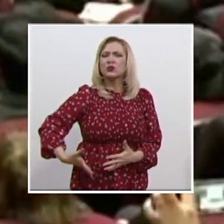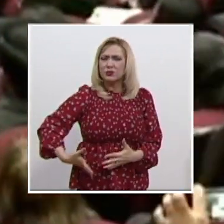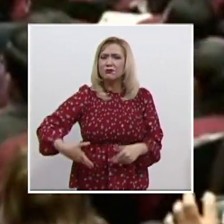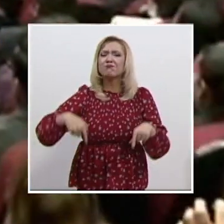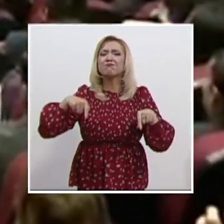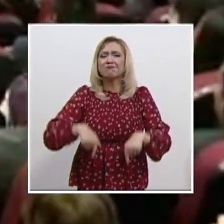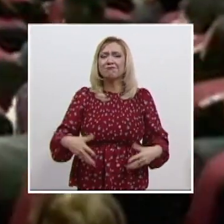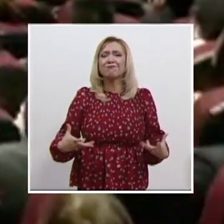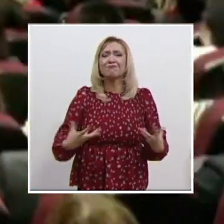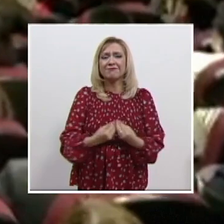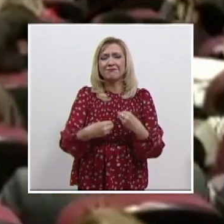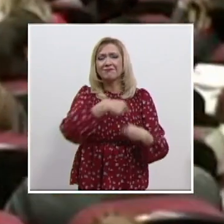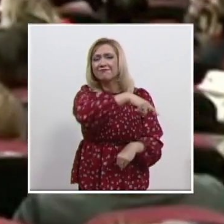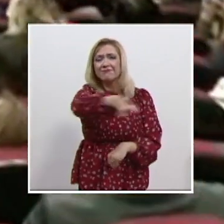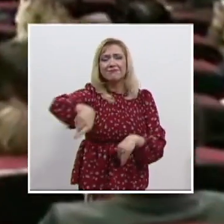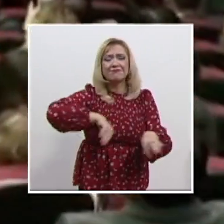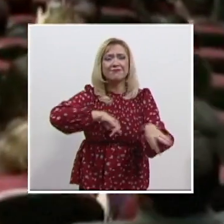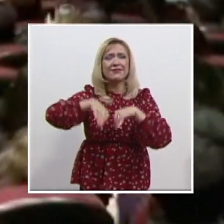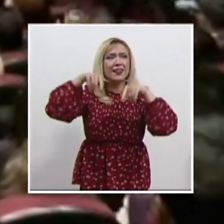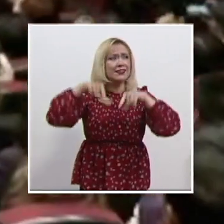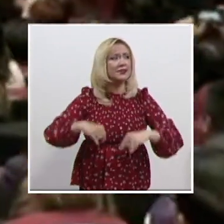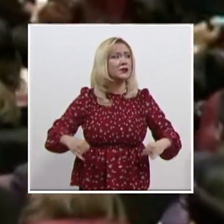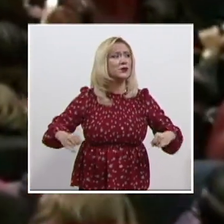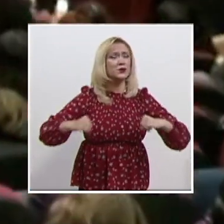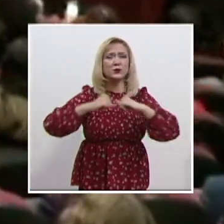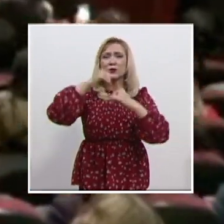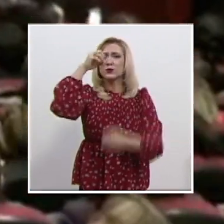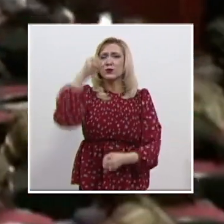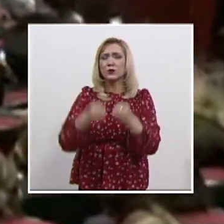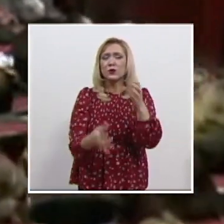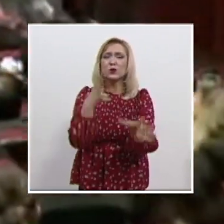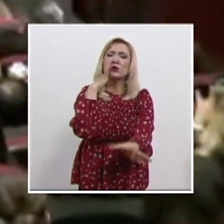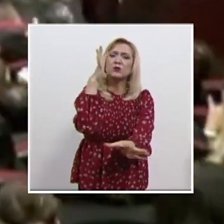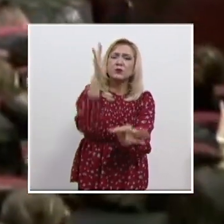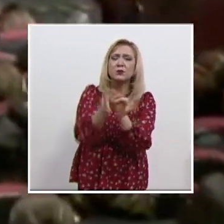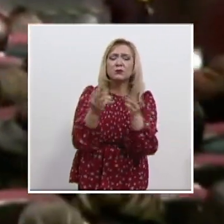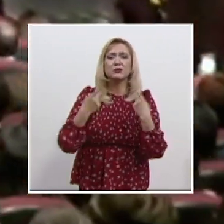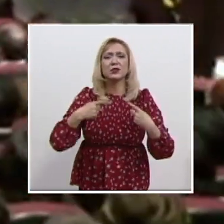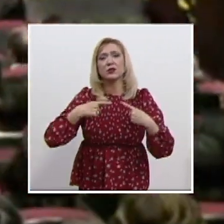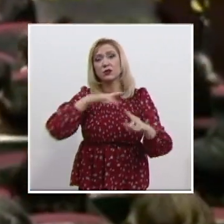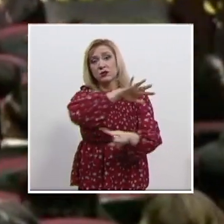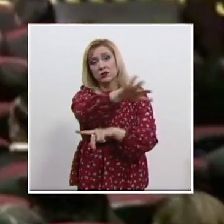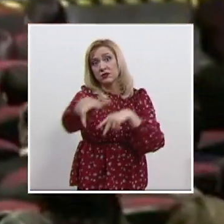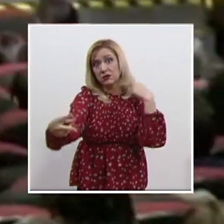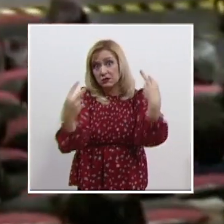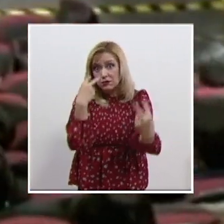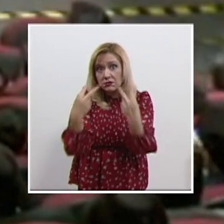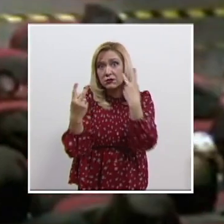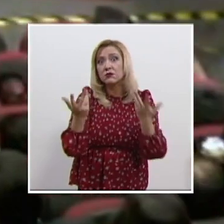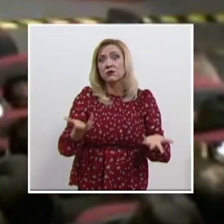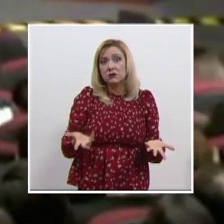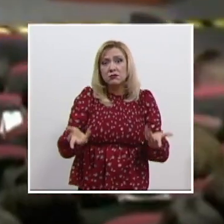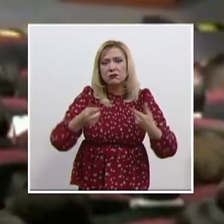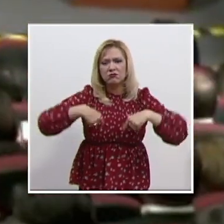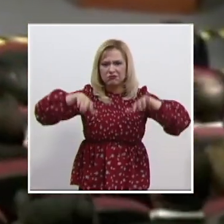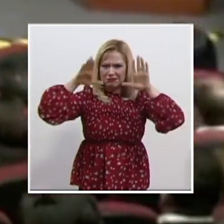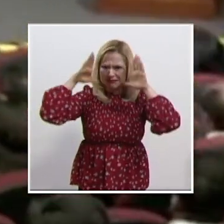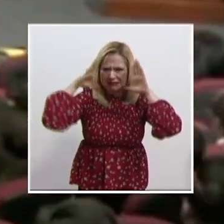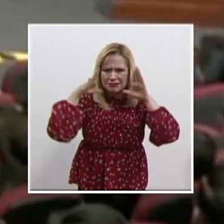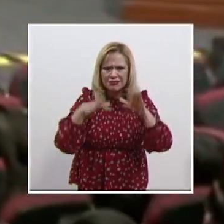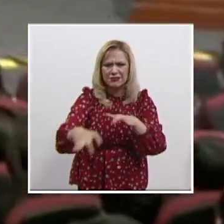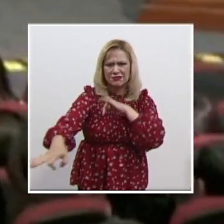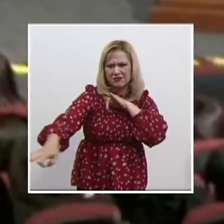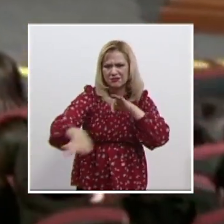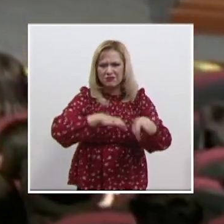institución. Es un compromiso que tenemos con la sociedad, nuestra dedicación,